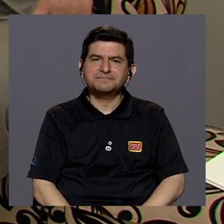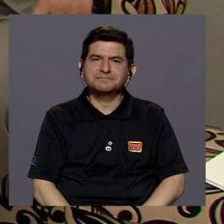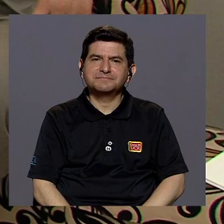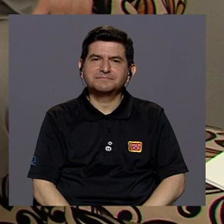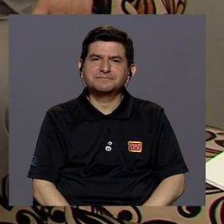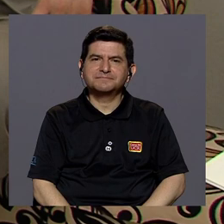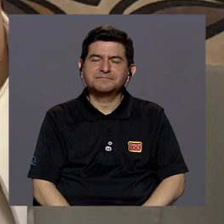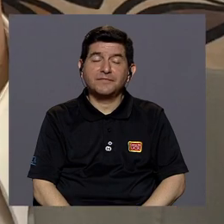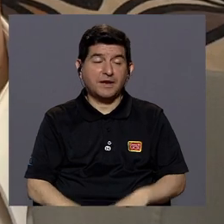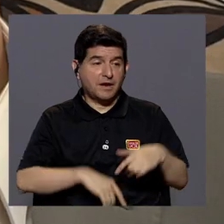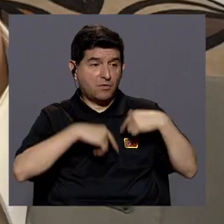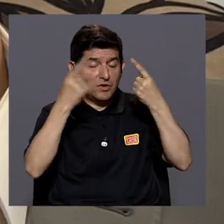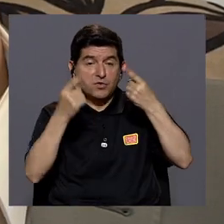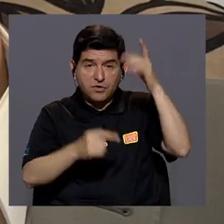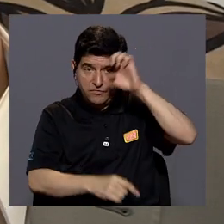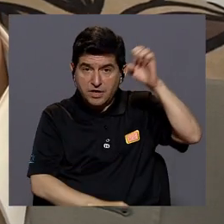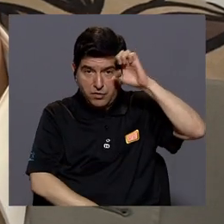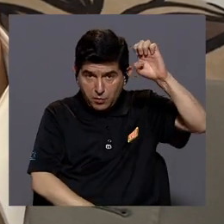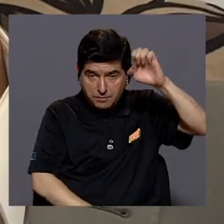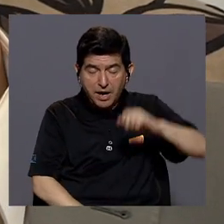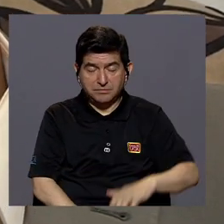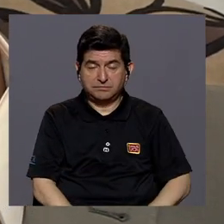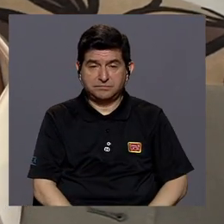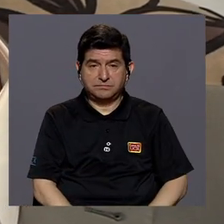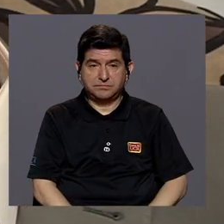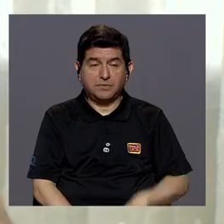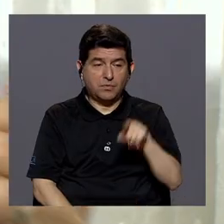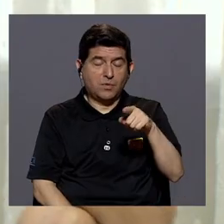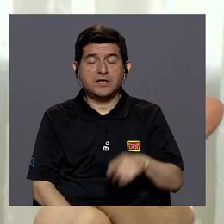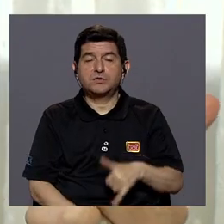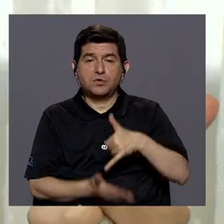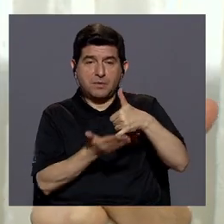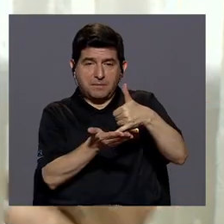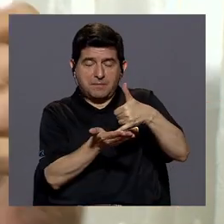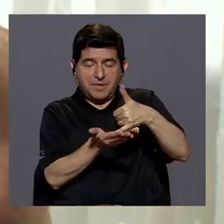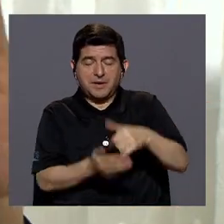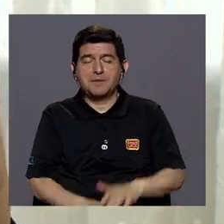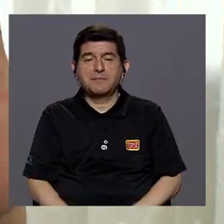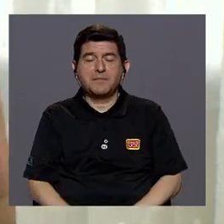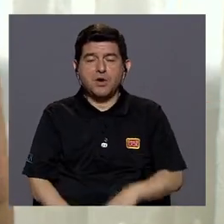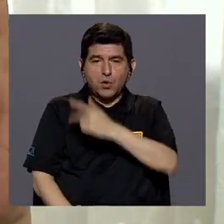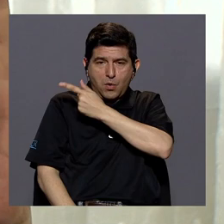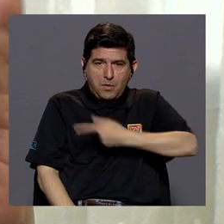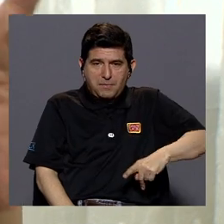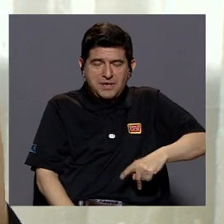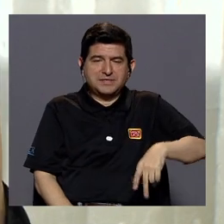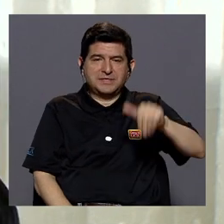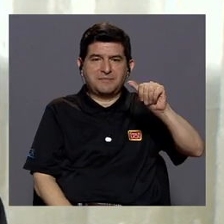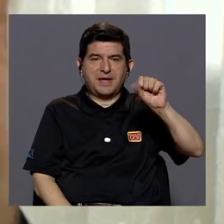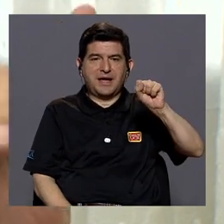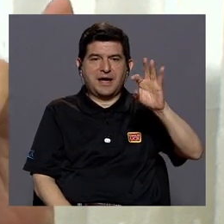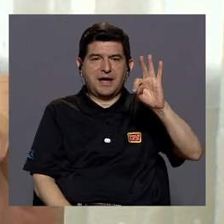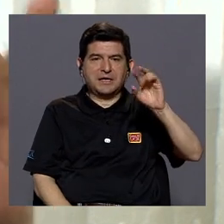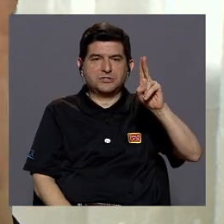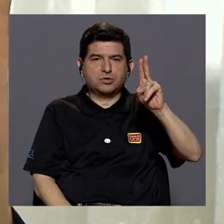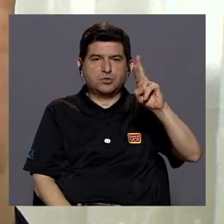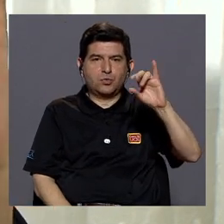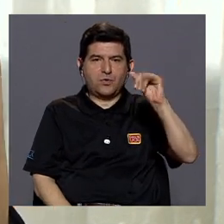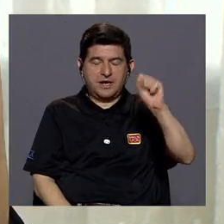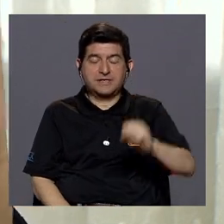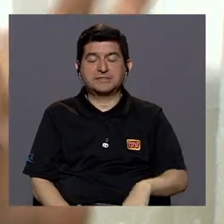a Europa, cuando dieron el premio Príncipe de Asturias, entonces íbamos solamente 3 periodistas, y don Rodrigo